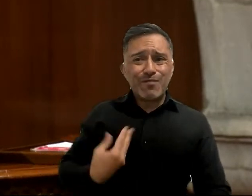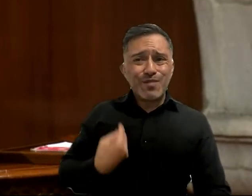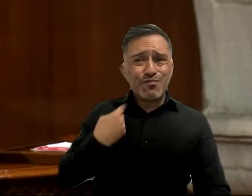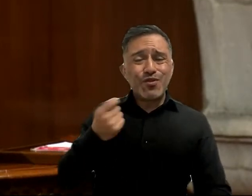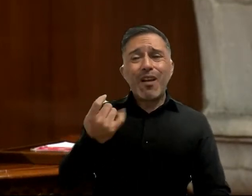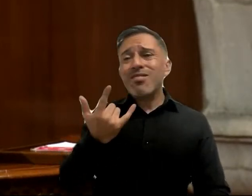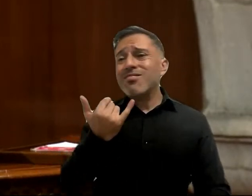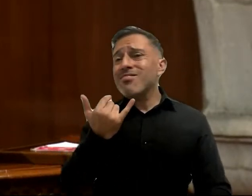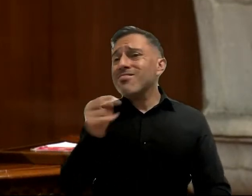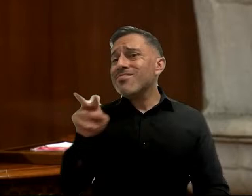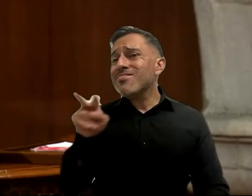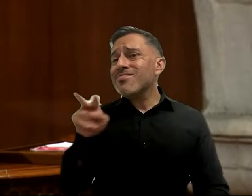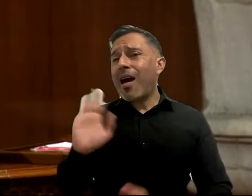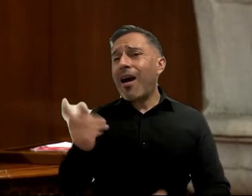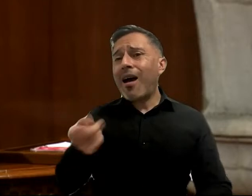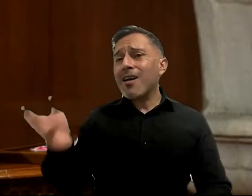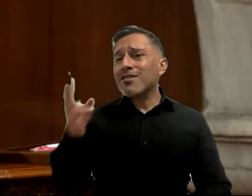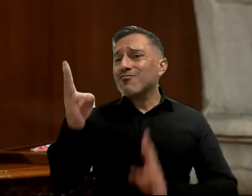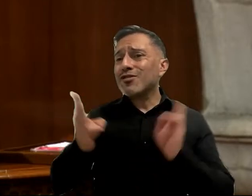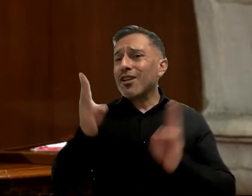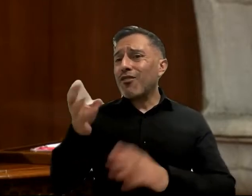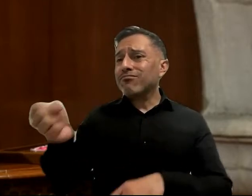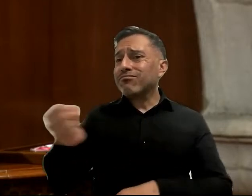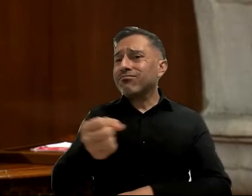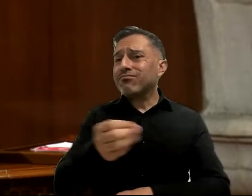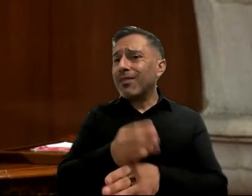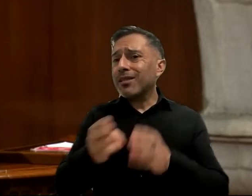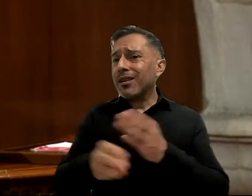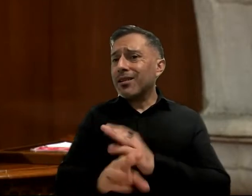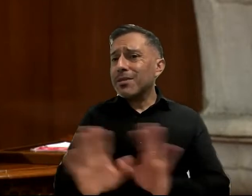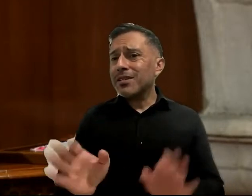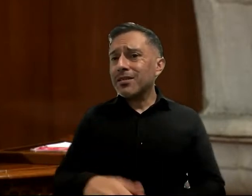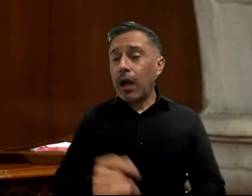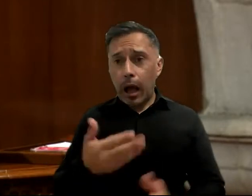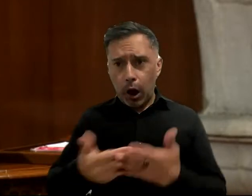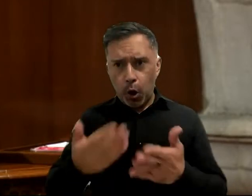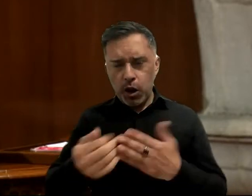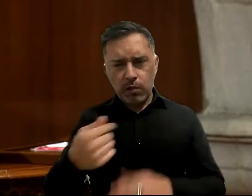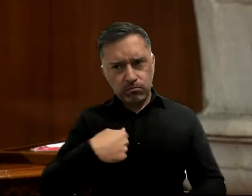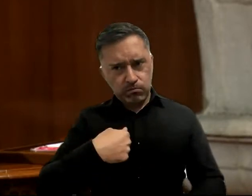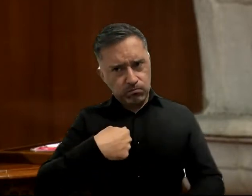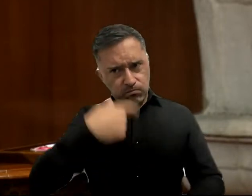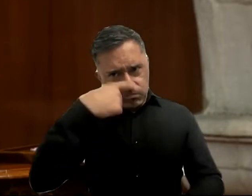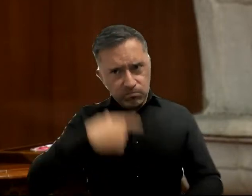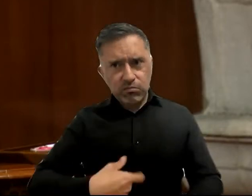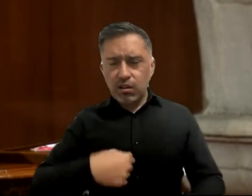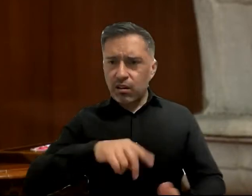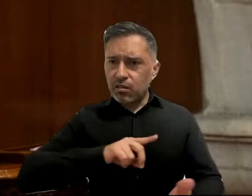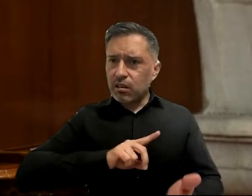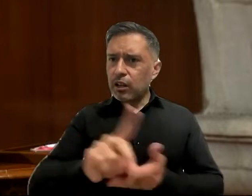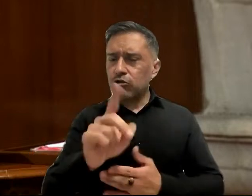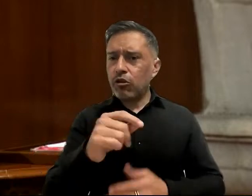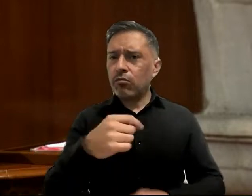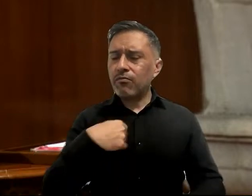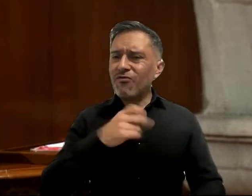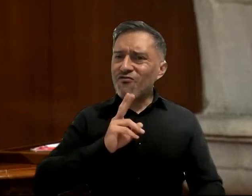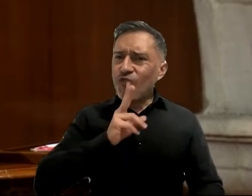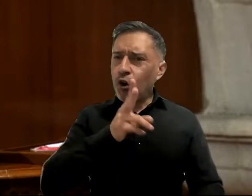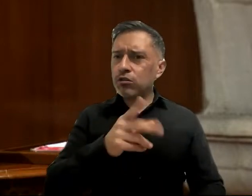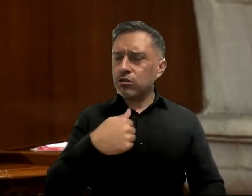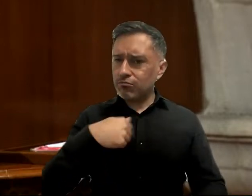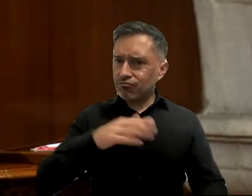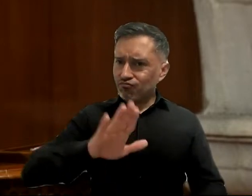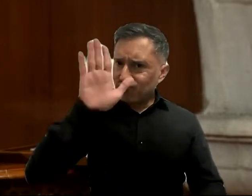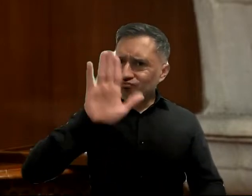nunca exigimos ser reconocidos como sujetos de derecho, con voz y voto en las decisiones que afectan nuestra vida